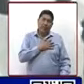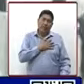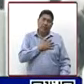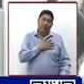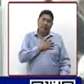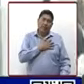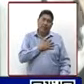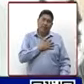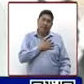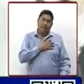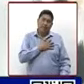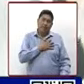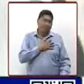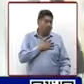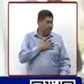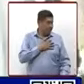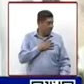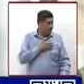Era muy bueno.